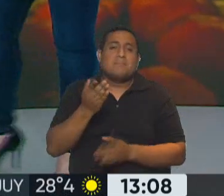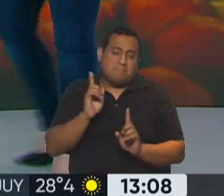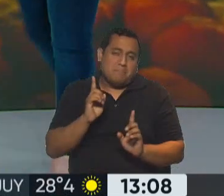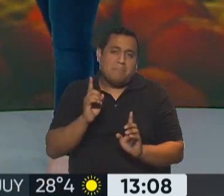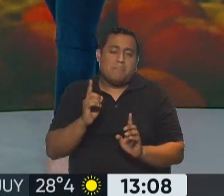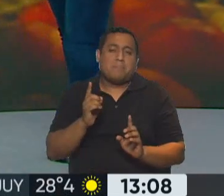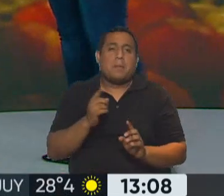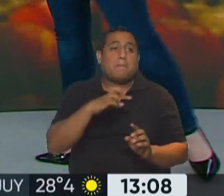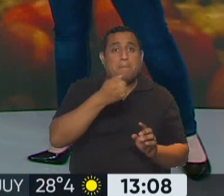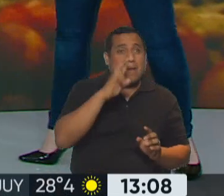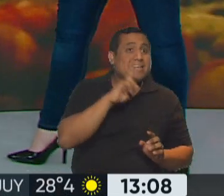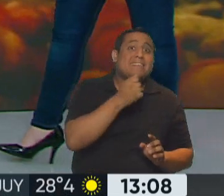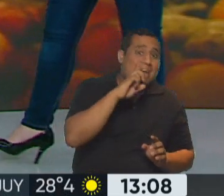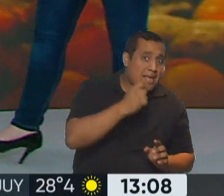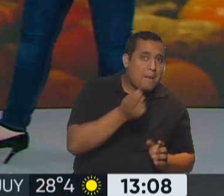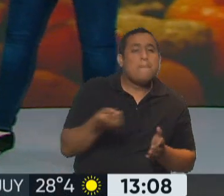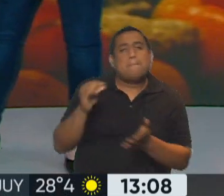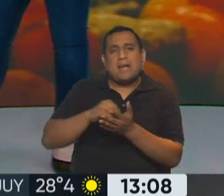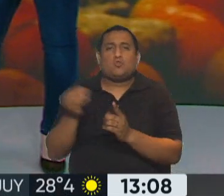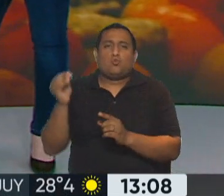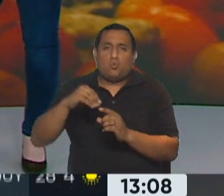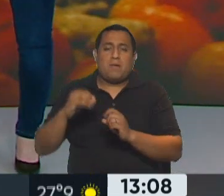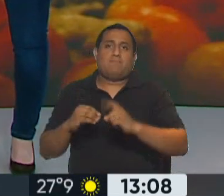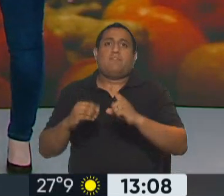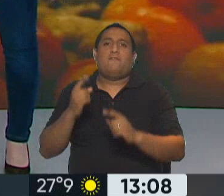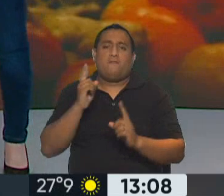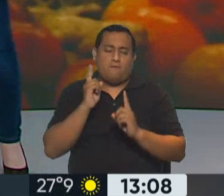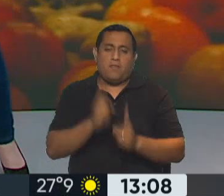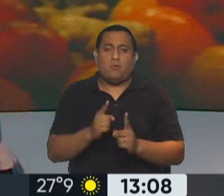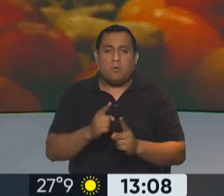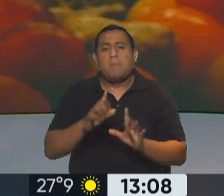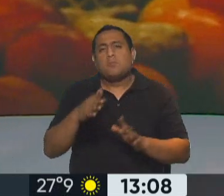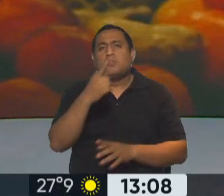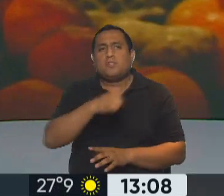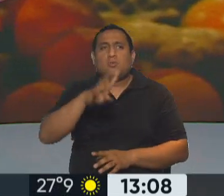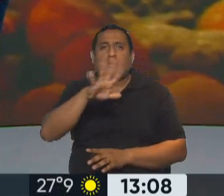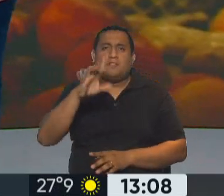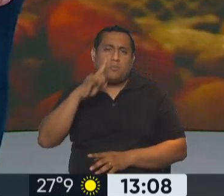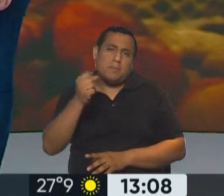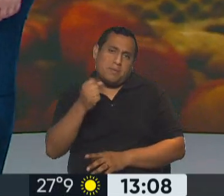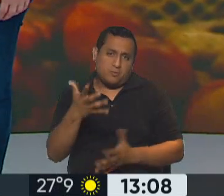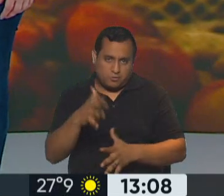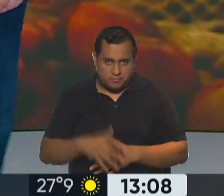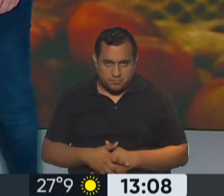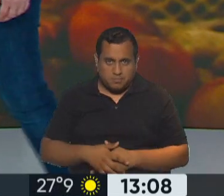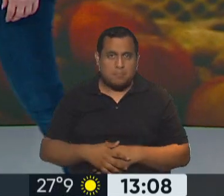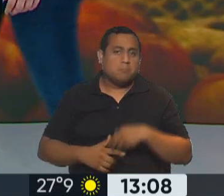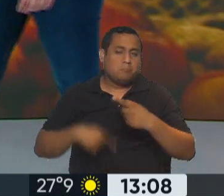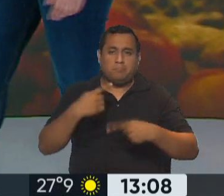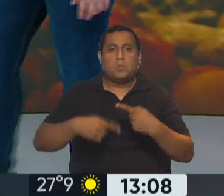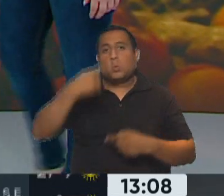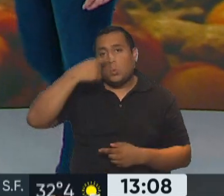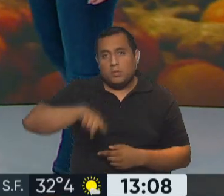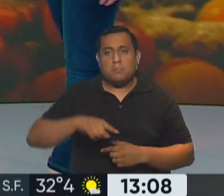la suma fija. Bueno, más o menos te queda 140.000, 145.000 pesos. Avancemos. Por